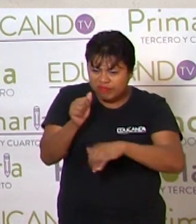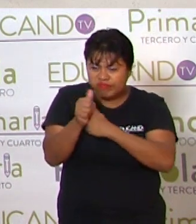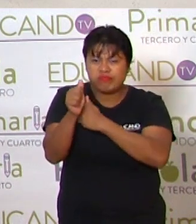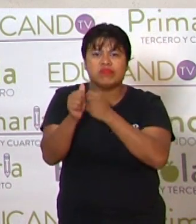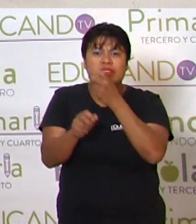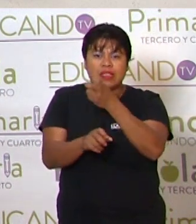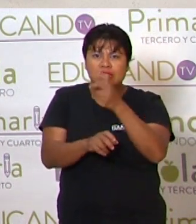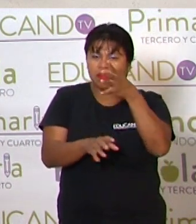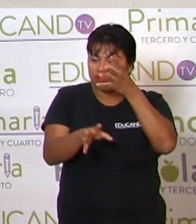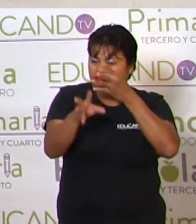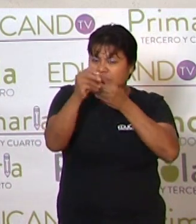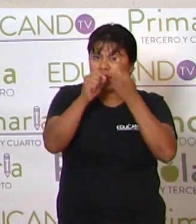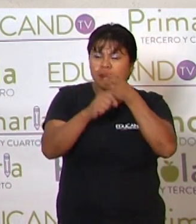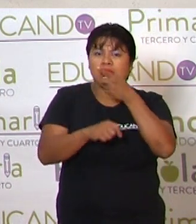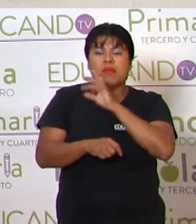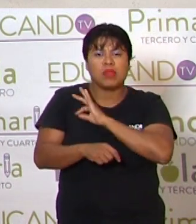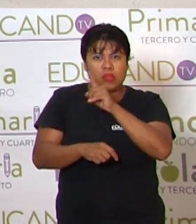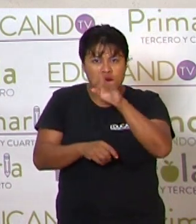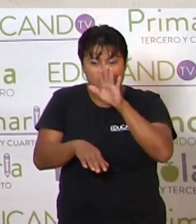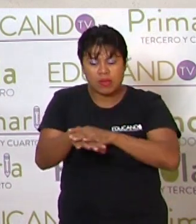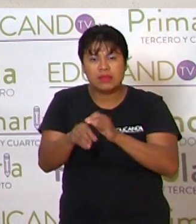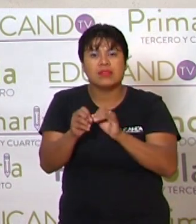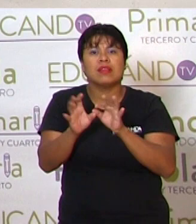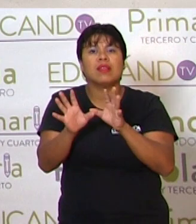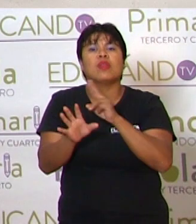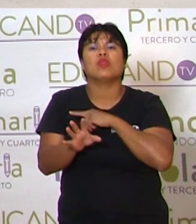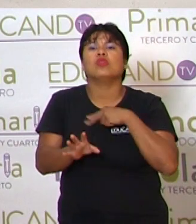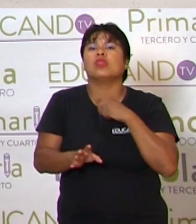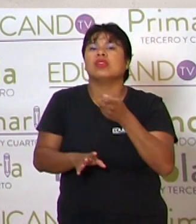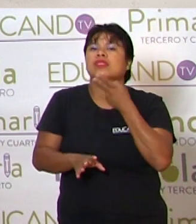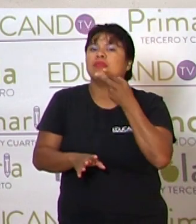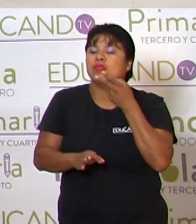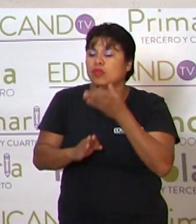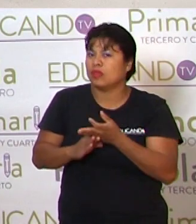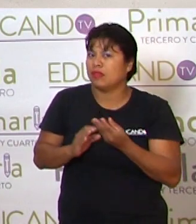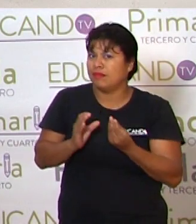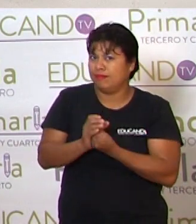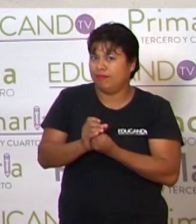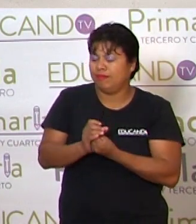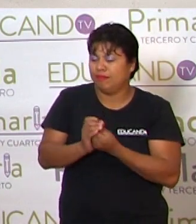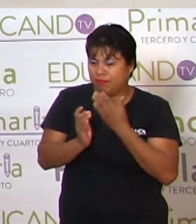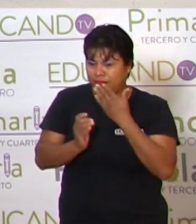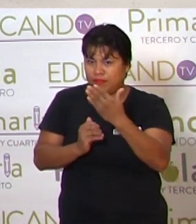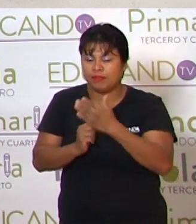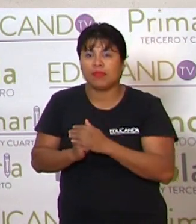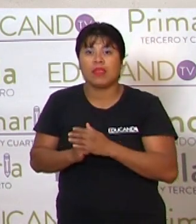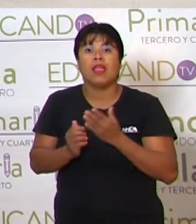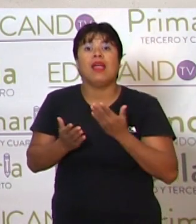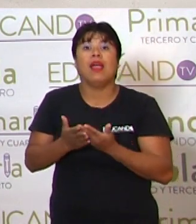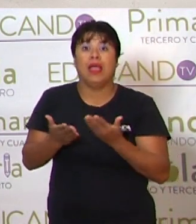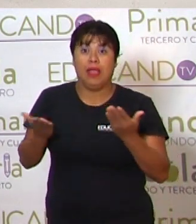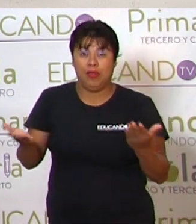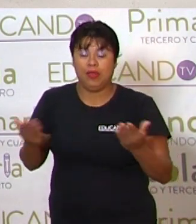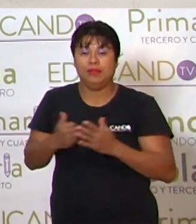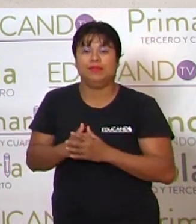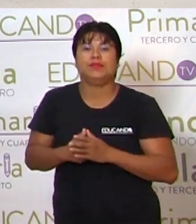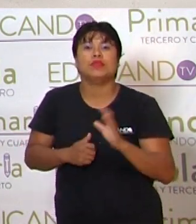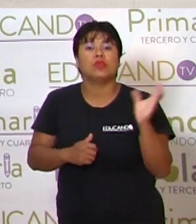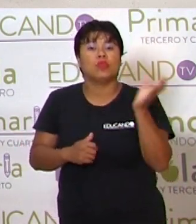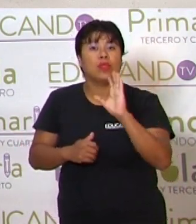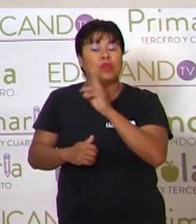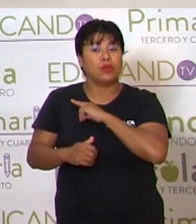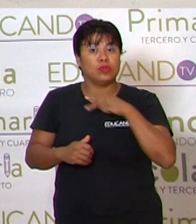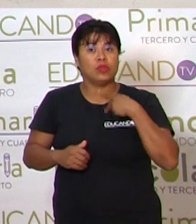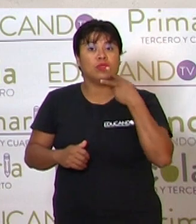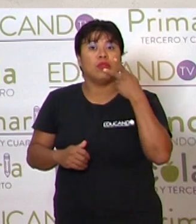ese contenido para poder tener muy claro de qué estamos hablando en esta sesión. Bien, ahora, cuando